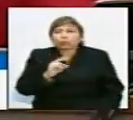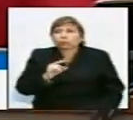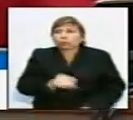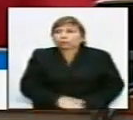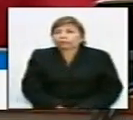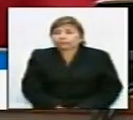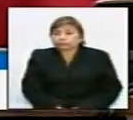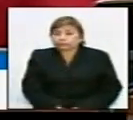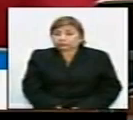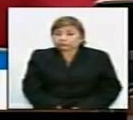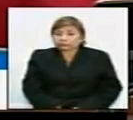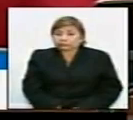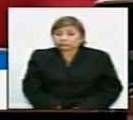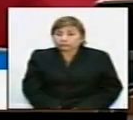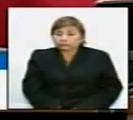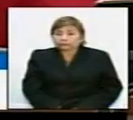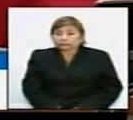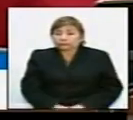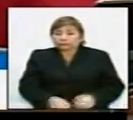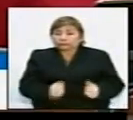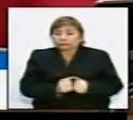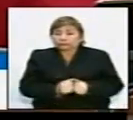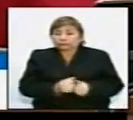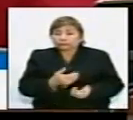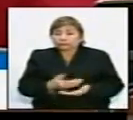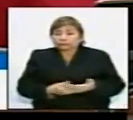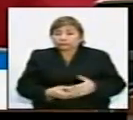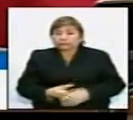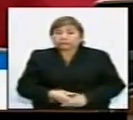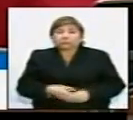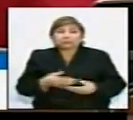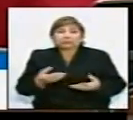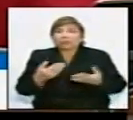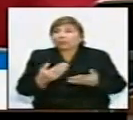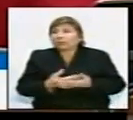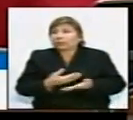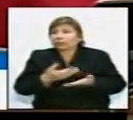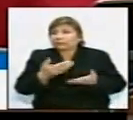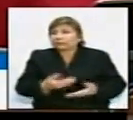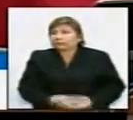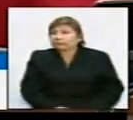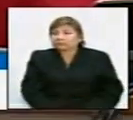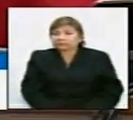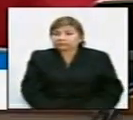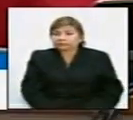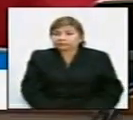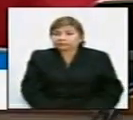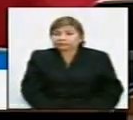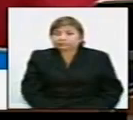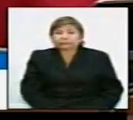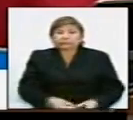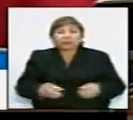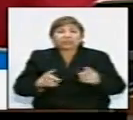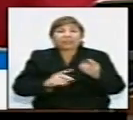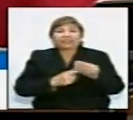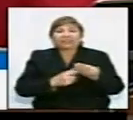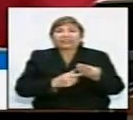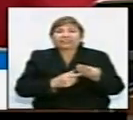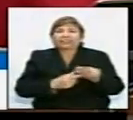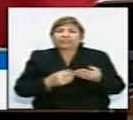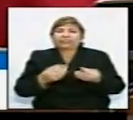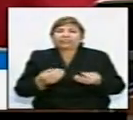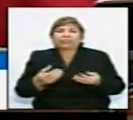¿no? Y eso es parte de lo que estamos también promoviendo e innovando, el tema de la innovación y la tecnificación